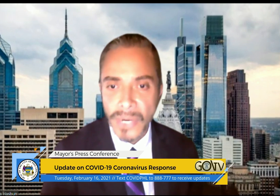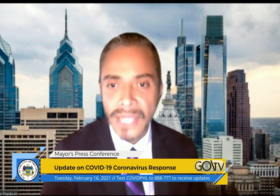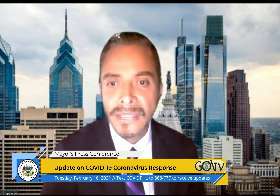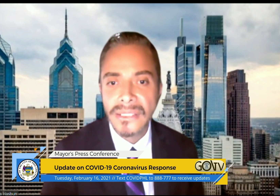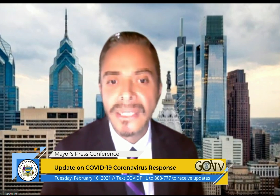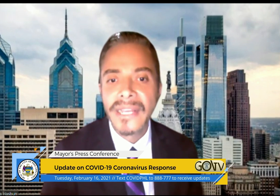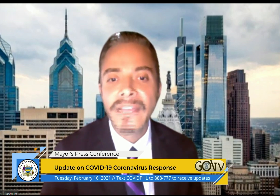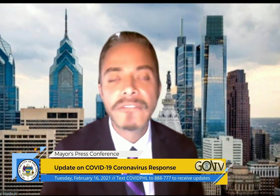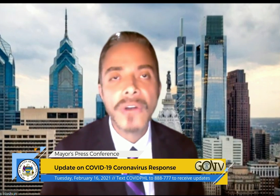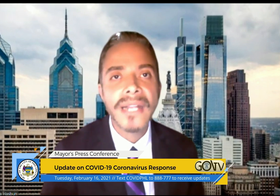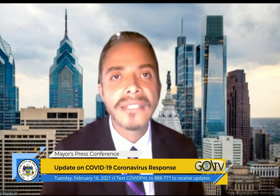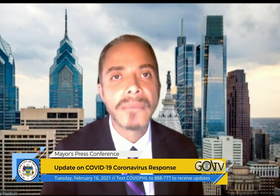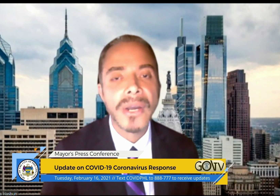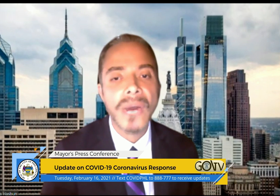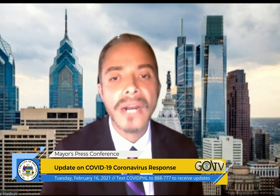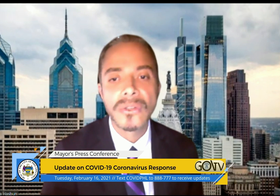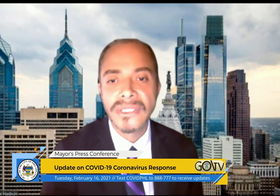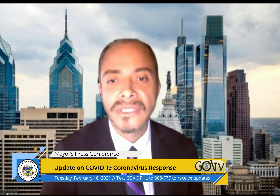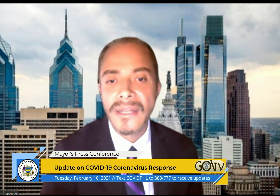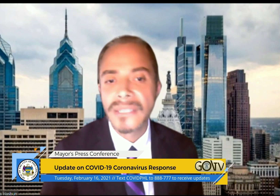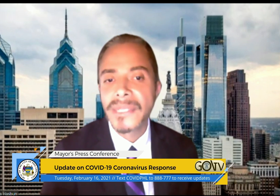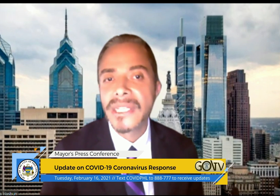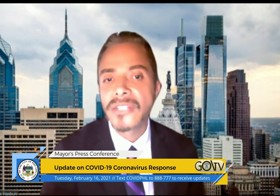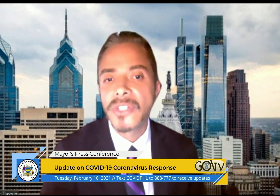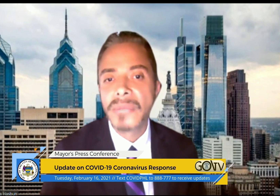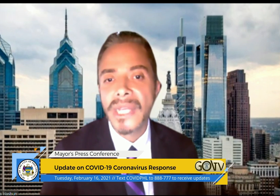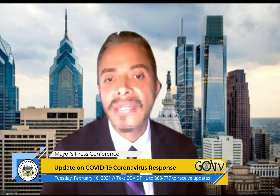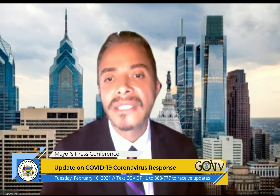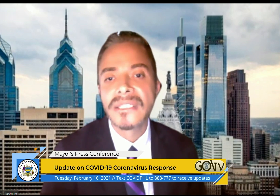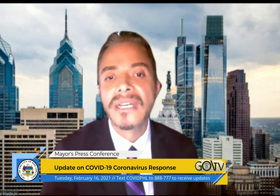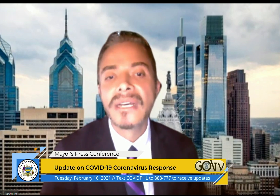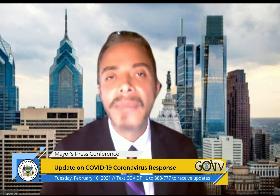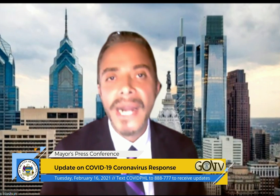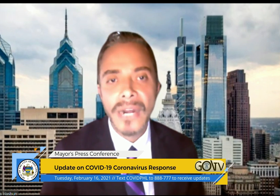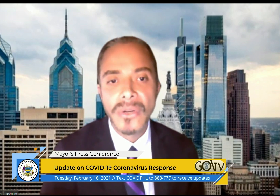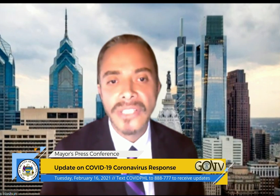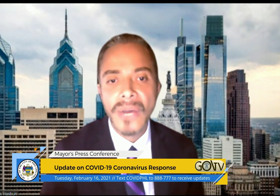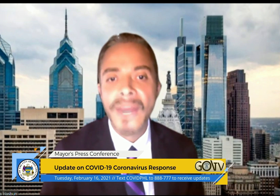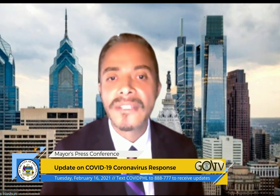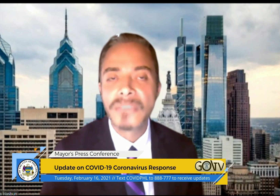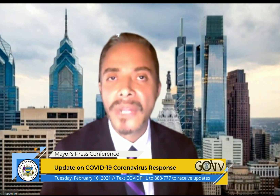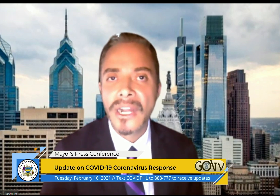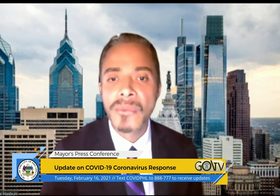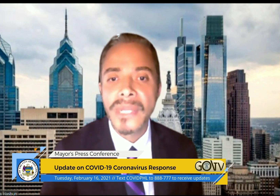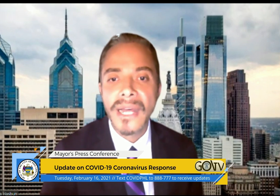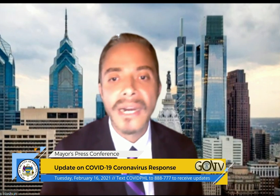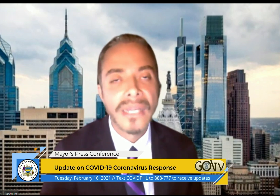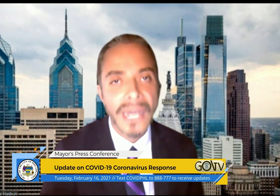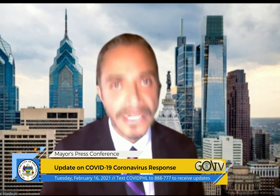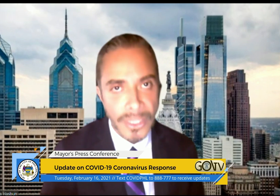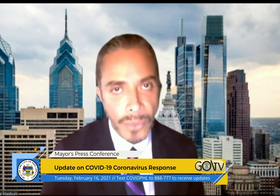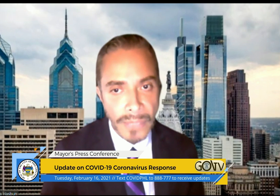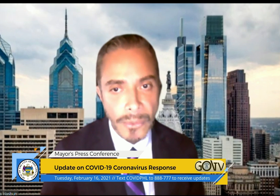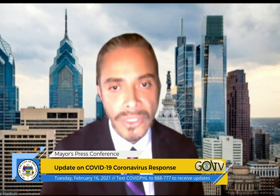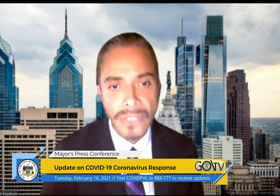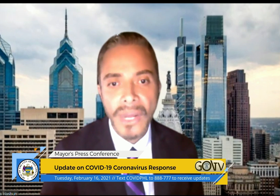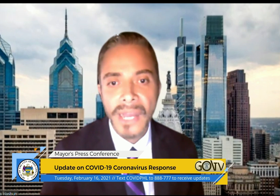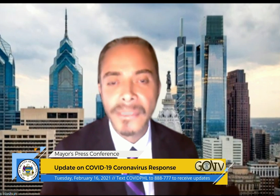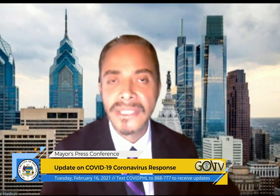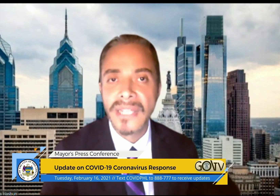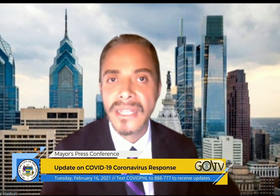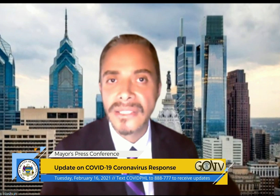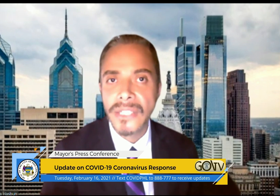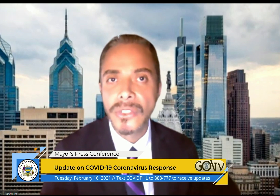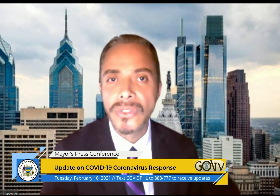los restaurantes enfocadas en mejorar los estándares de ventilación vigentes para que los restaurantes puedan aumentar al 50%